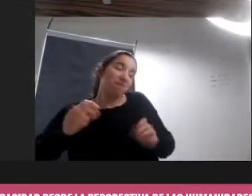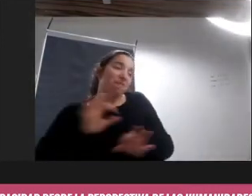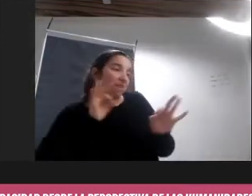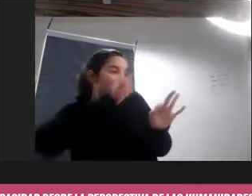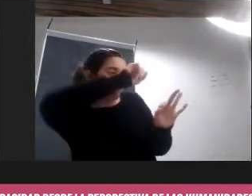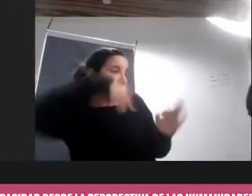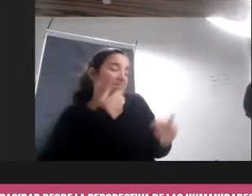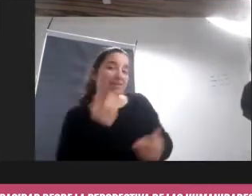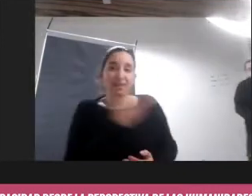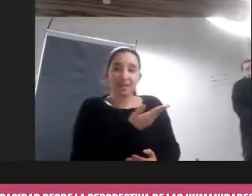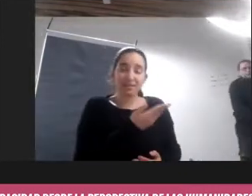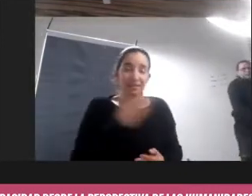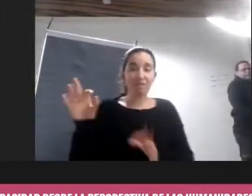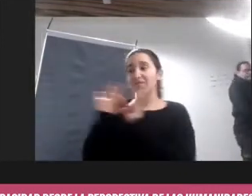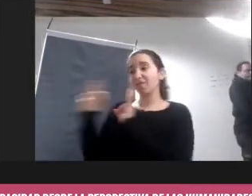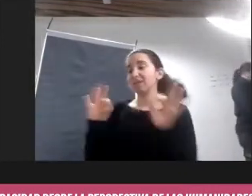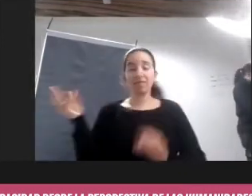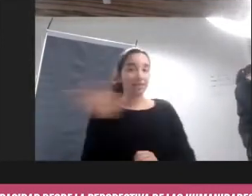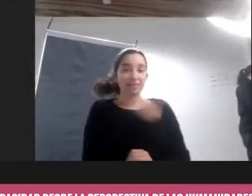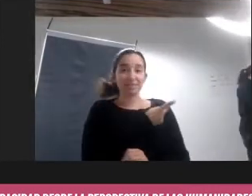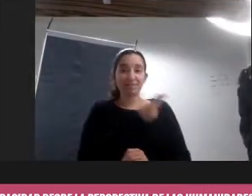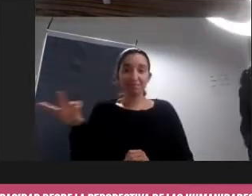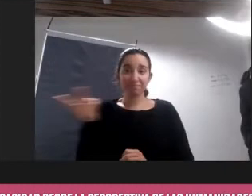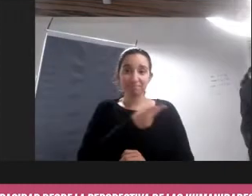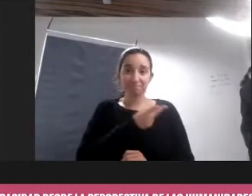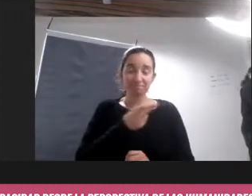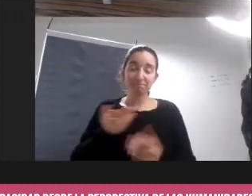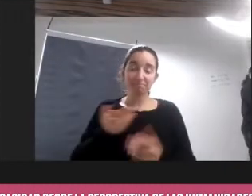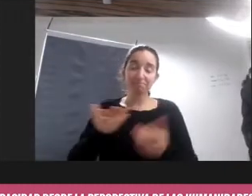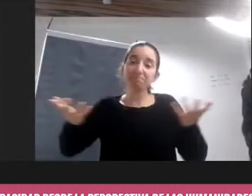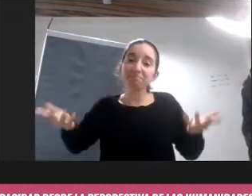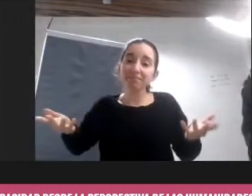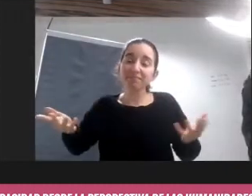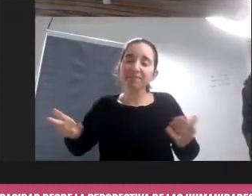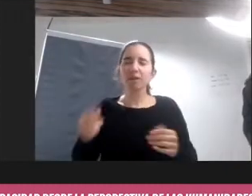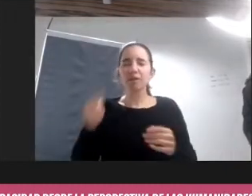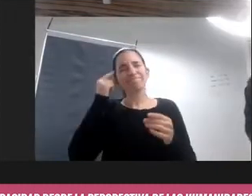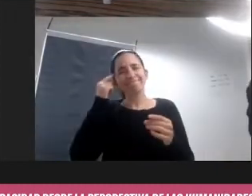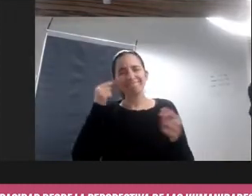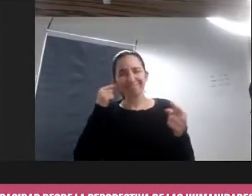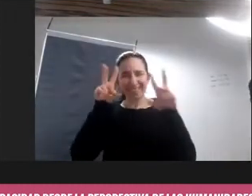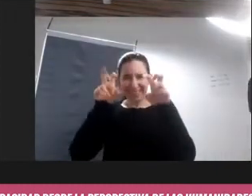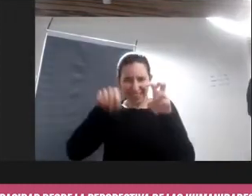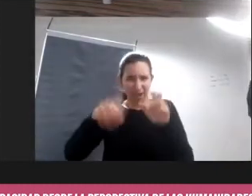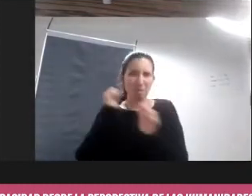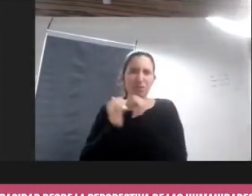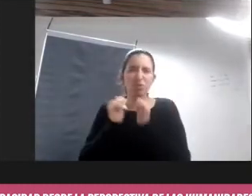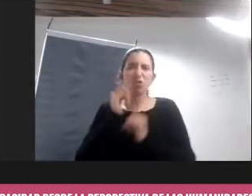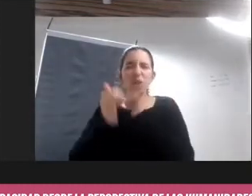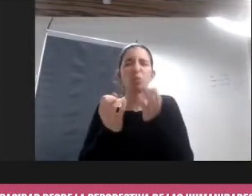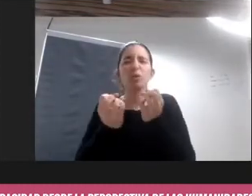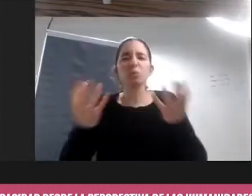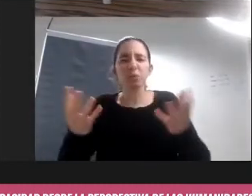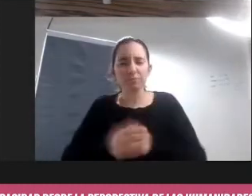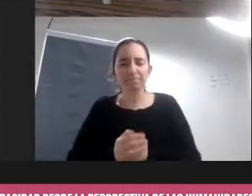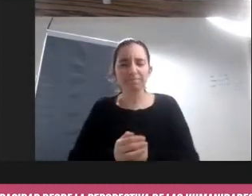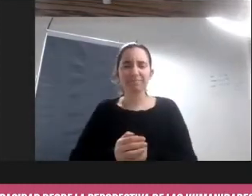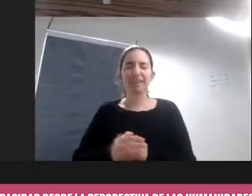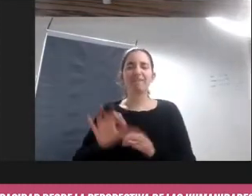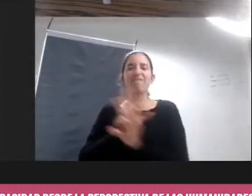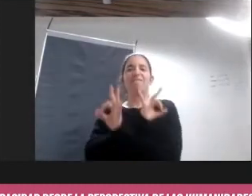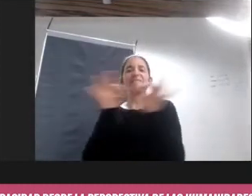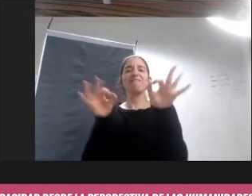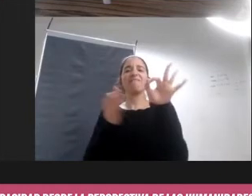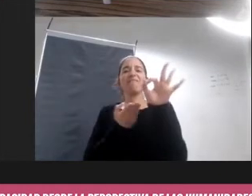esto lo que quiero decir es que me parece que lo fundamental es que la felicidad nunca la